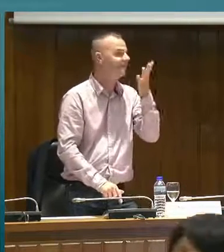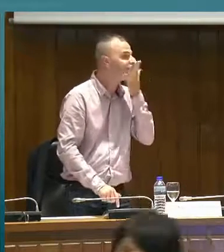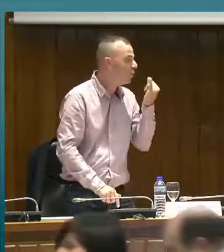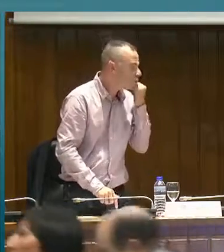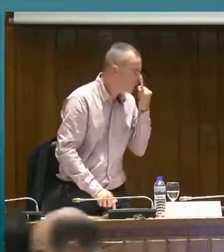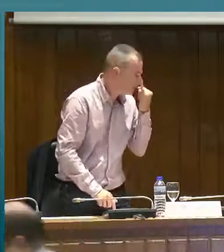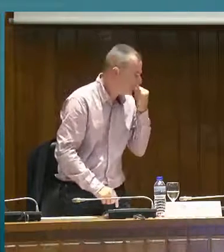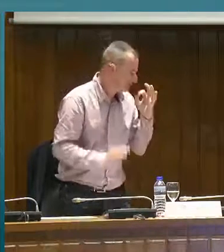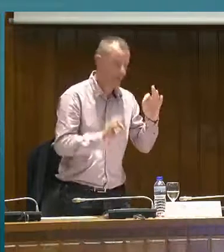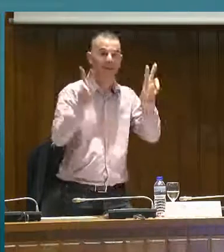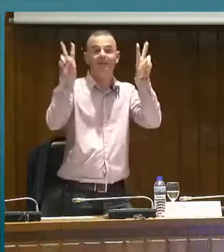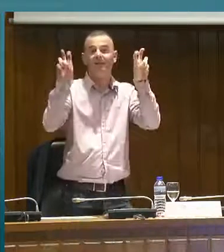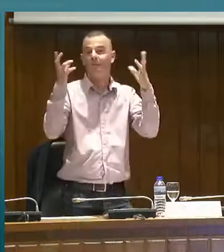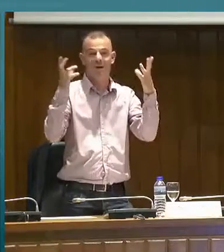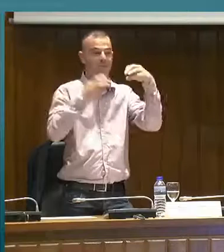y Jordi Serrat.